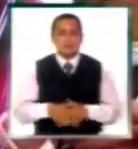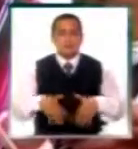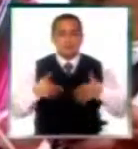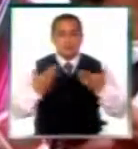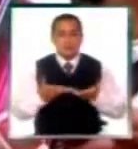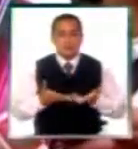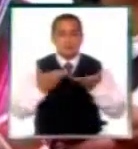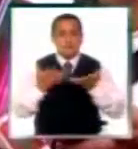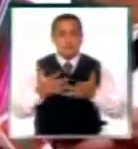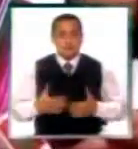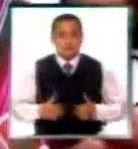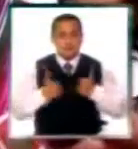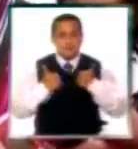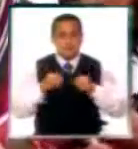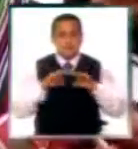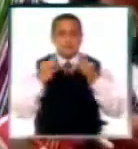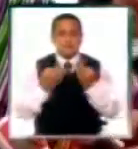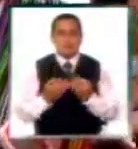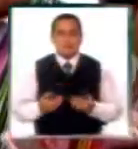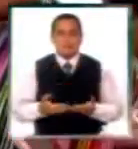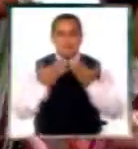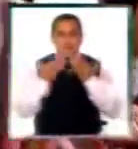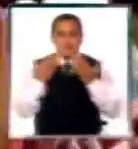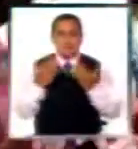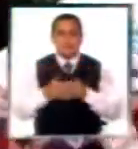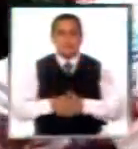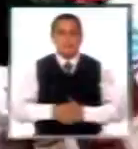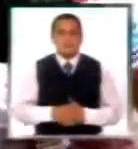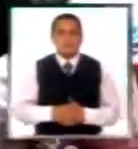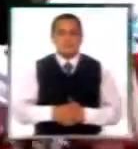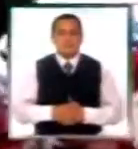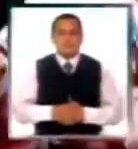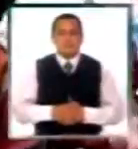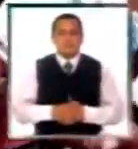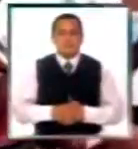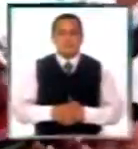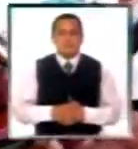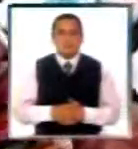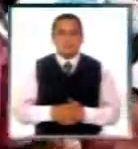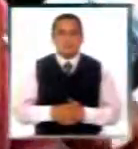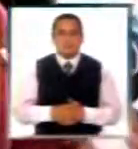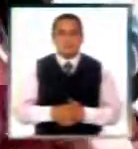poder entregar sanos y salvos a sus familiares. ¿Podría ampliar el número de efectivos en la zona?